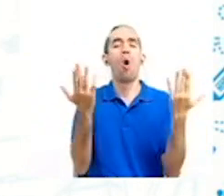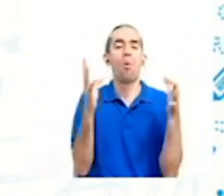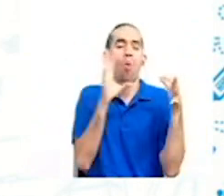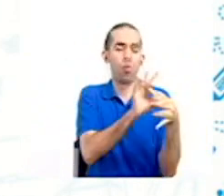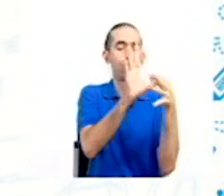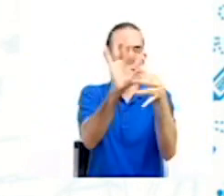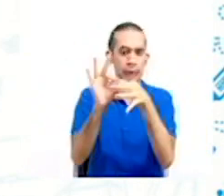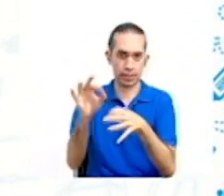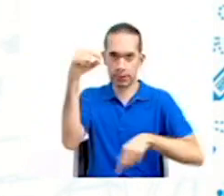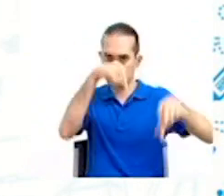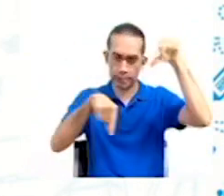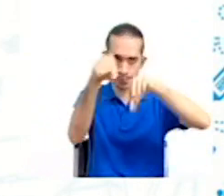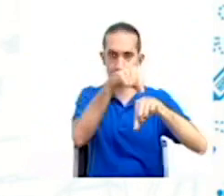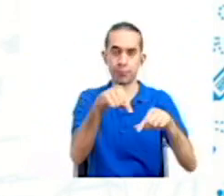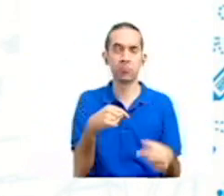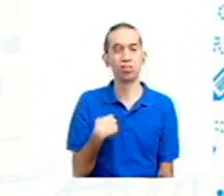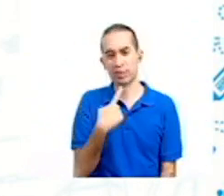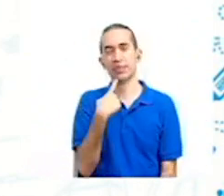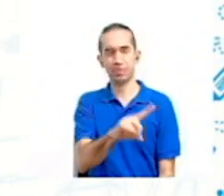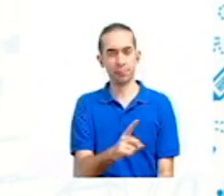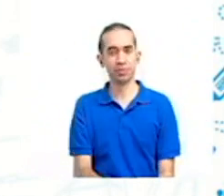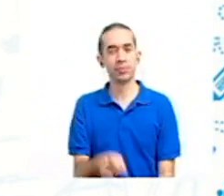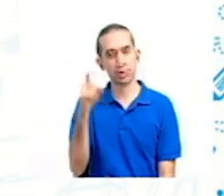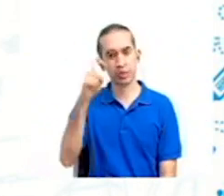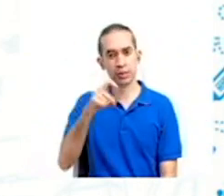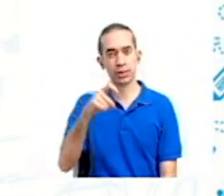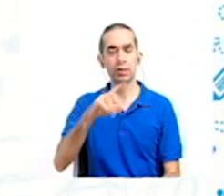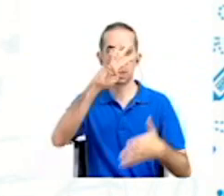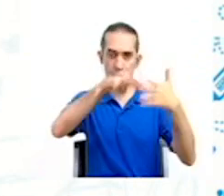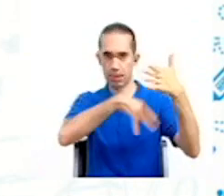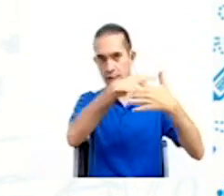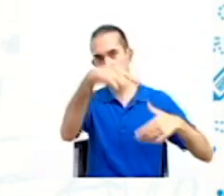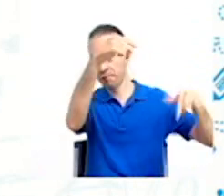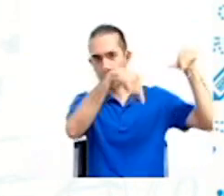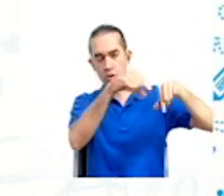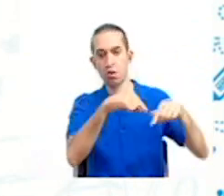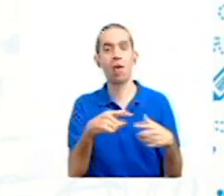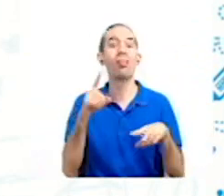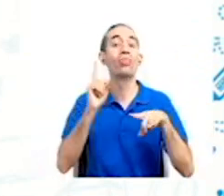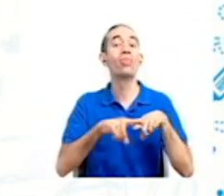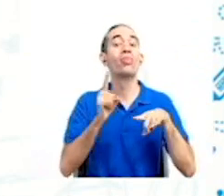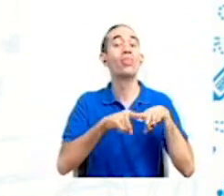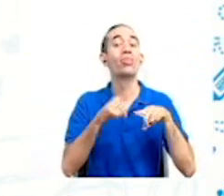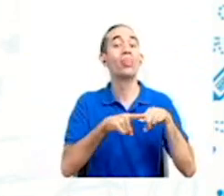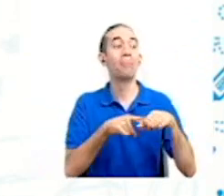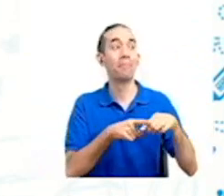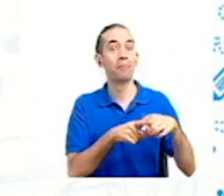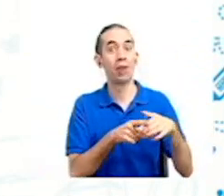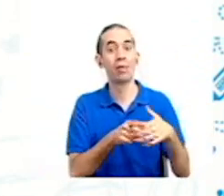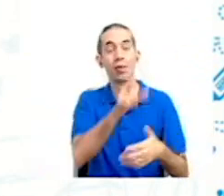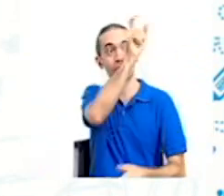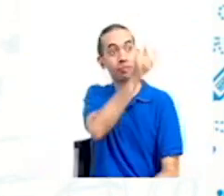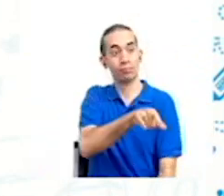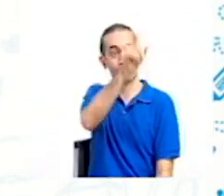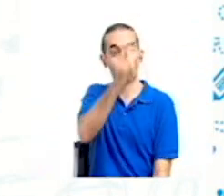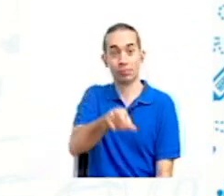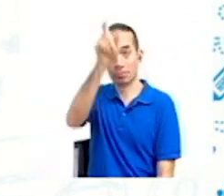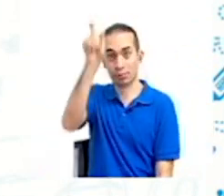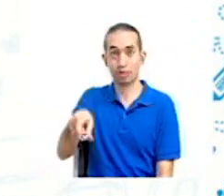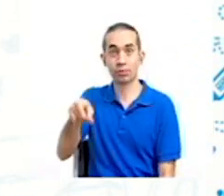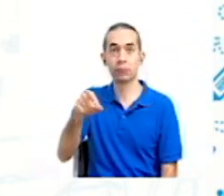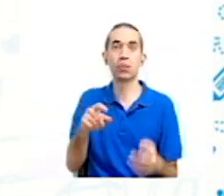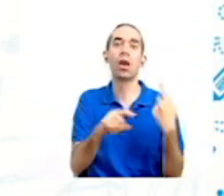químicos. Repito, yo les había dicho que ocupamos tabla periódica porque dependiendo de la familia a la que pertenece un átomo,